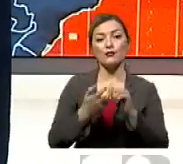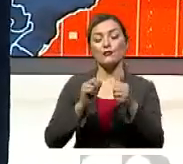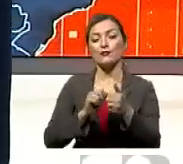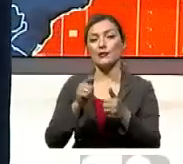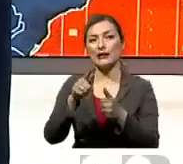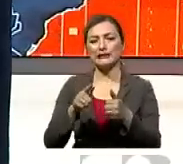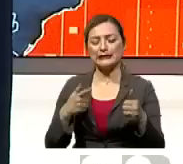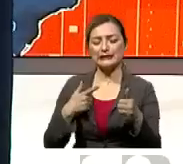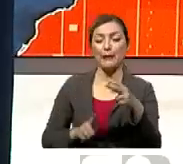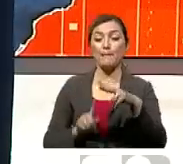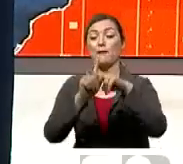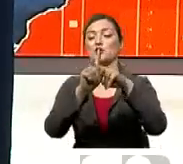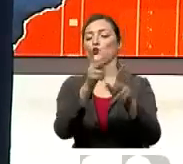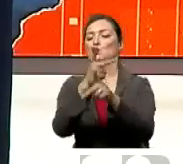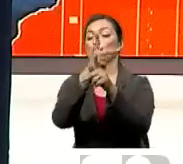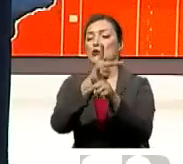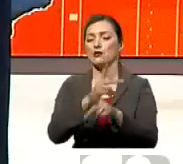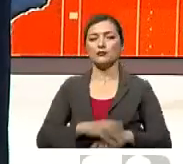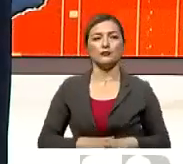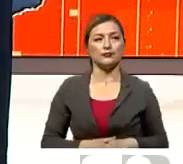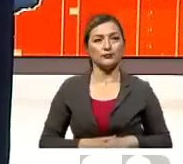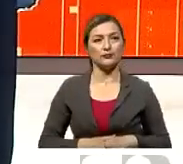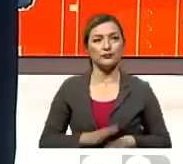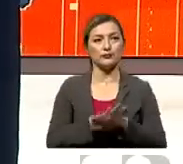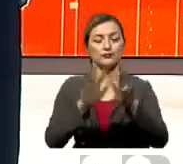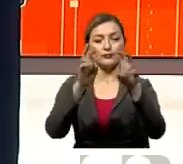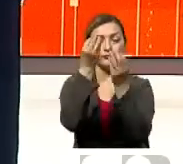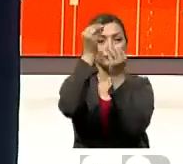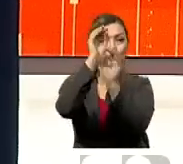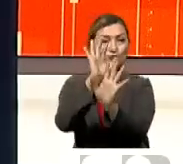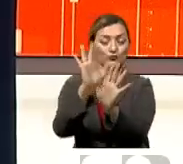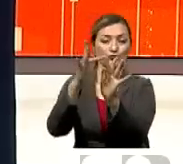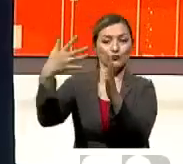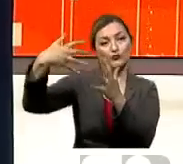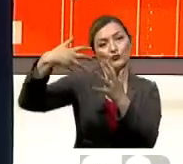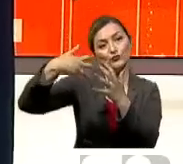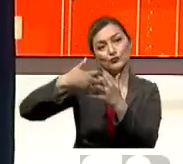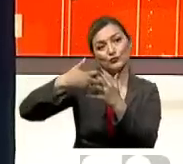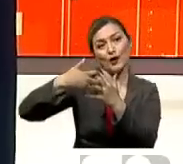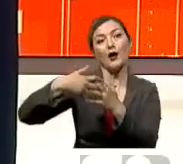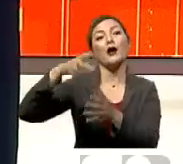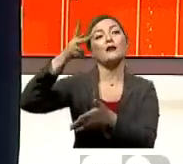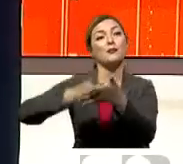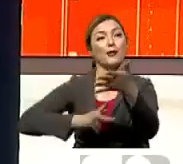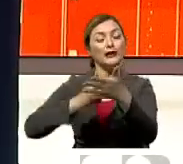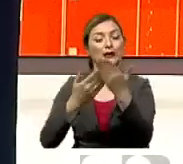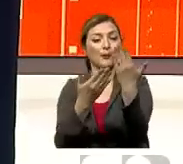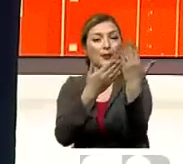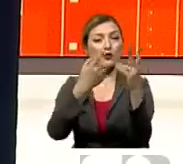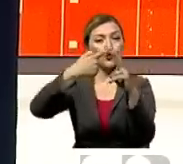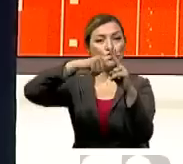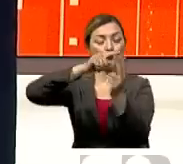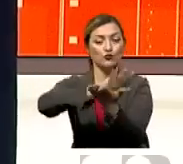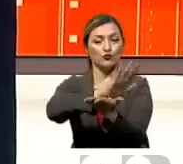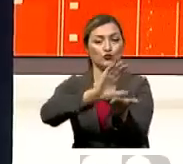inconvenientes durante esta jornada. Y precisamente para informarles sobre todo esto, tendremos enlaces en vivo de lo que serán las ceremonias de inicio de clases